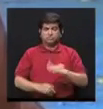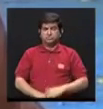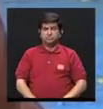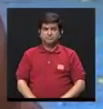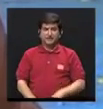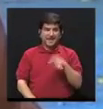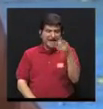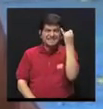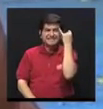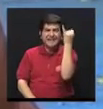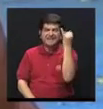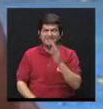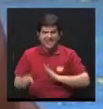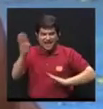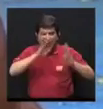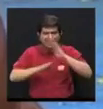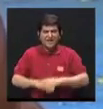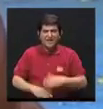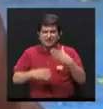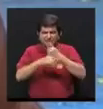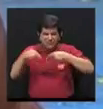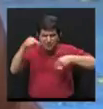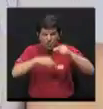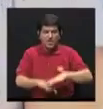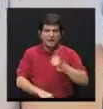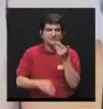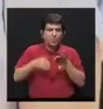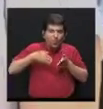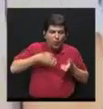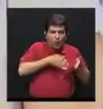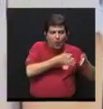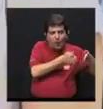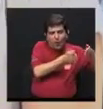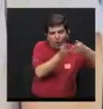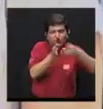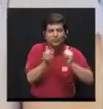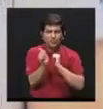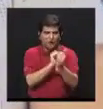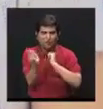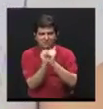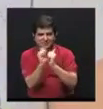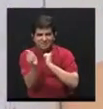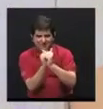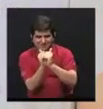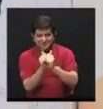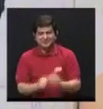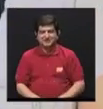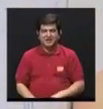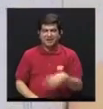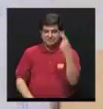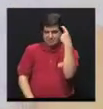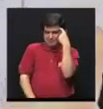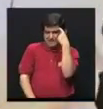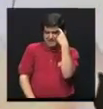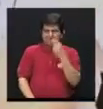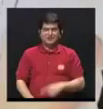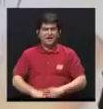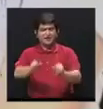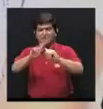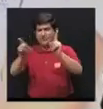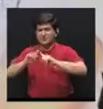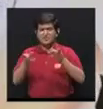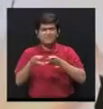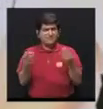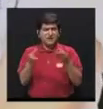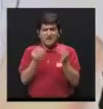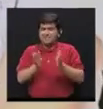de la biología sintética, es como tomar otro camino para competir con muchas de estas producciones que en general